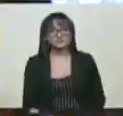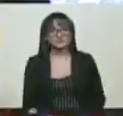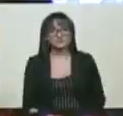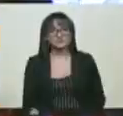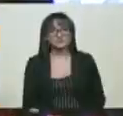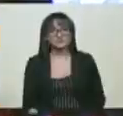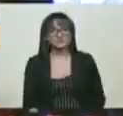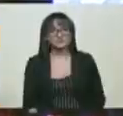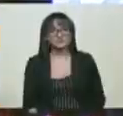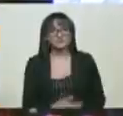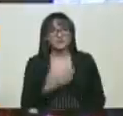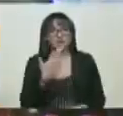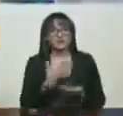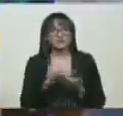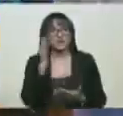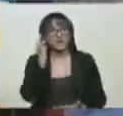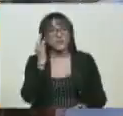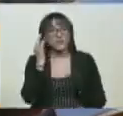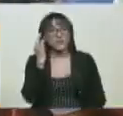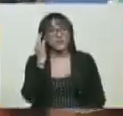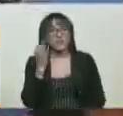Gracias, mujer monaguense.